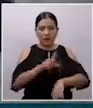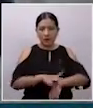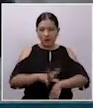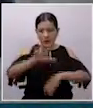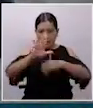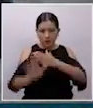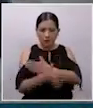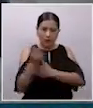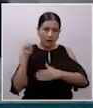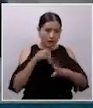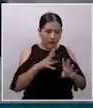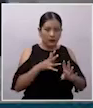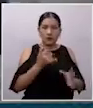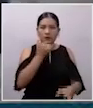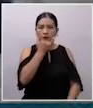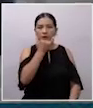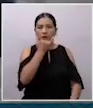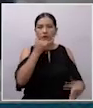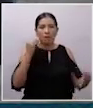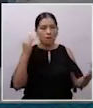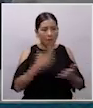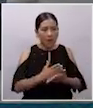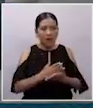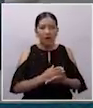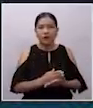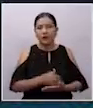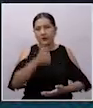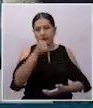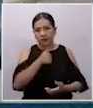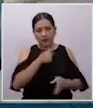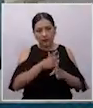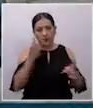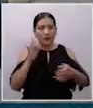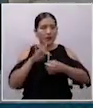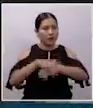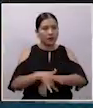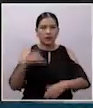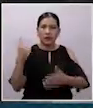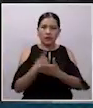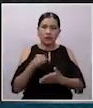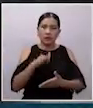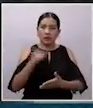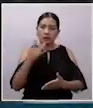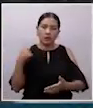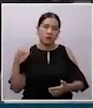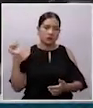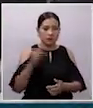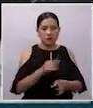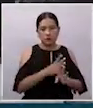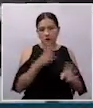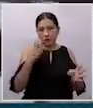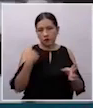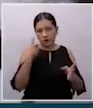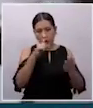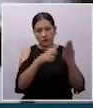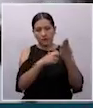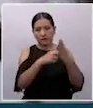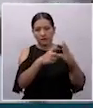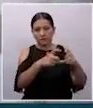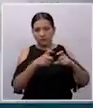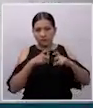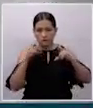3 de la mañana y se ha encontrado que hay paro y fila hacen desde temprano, entonces he venido yo a hacer fila, señorita.